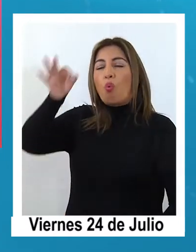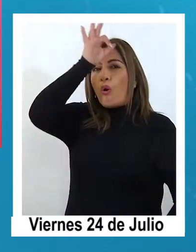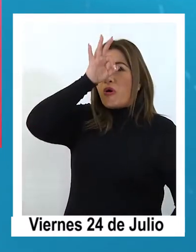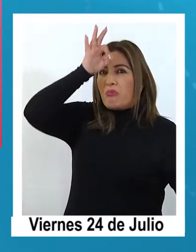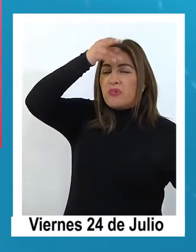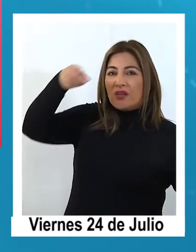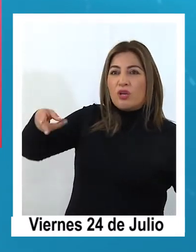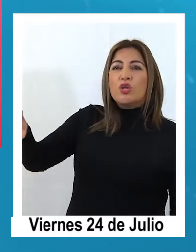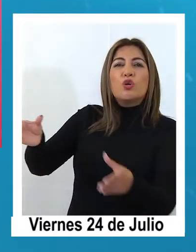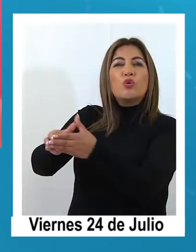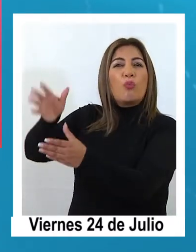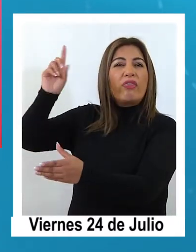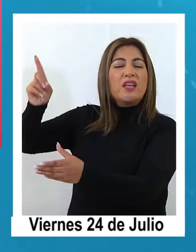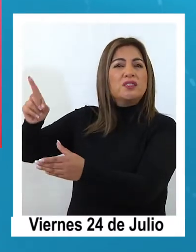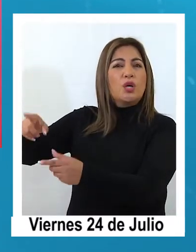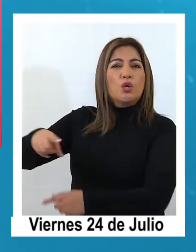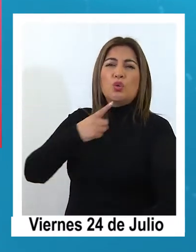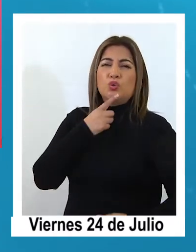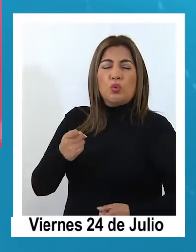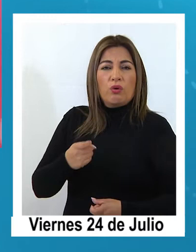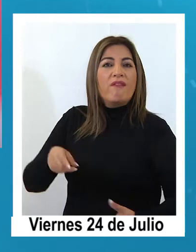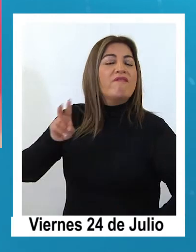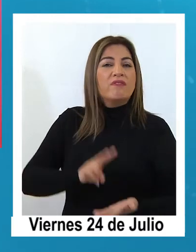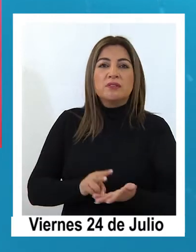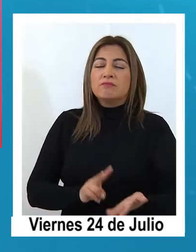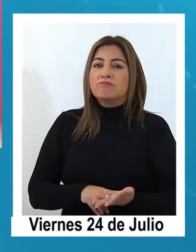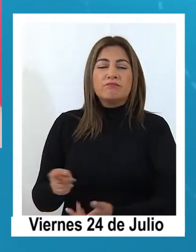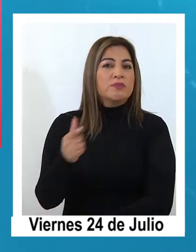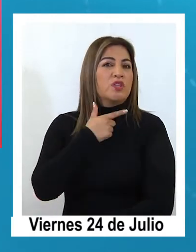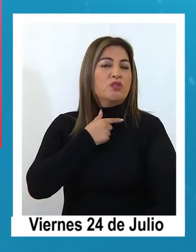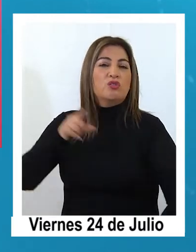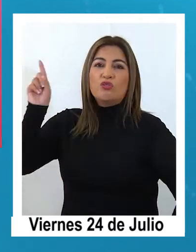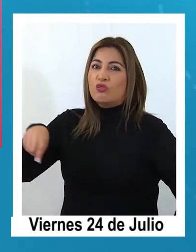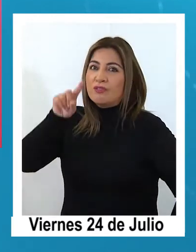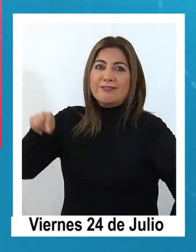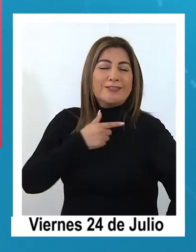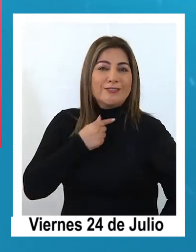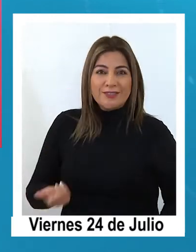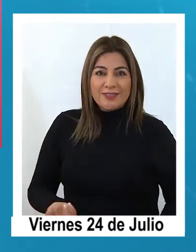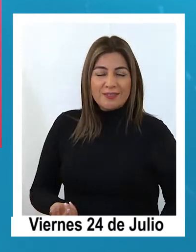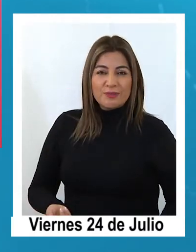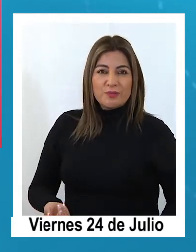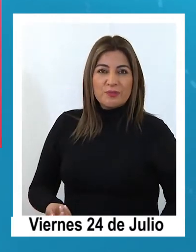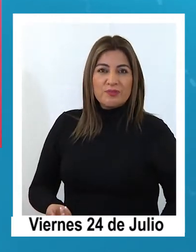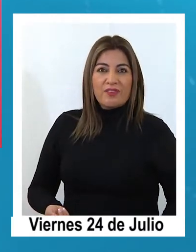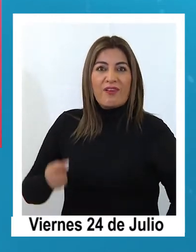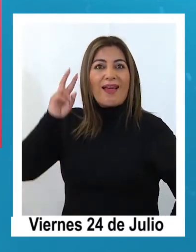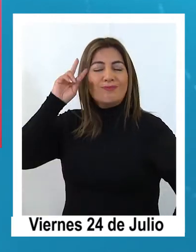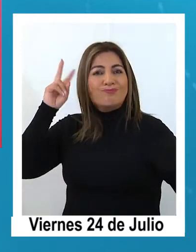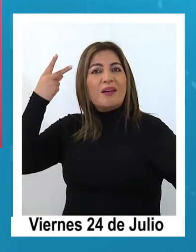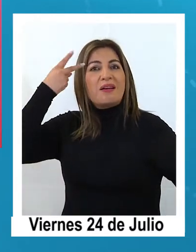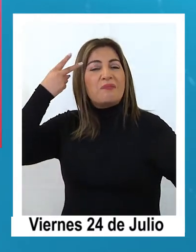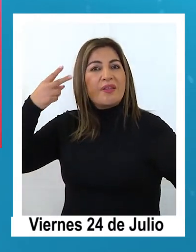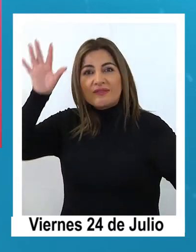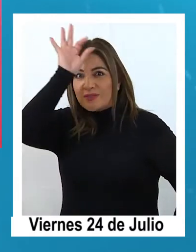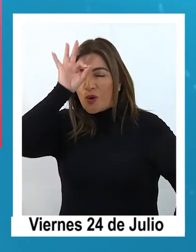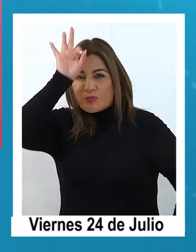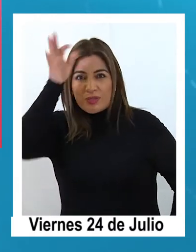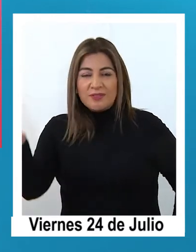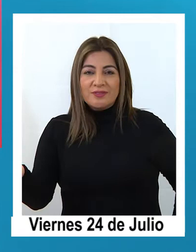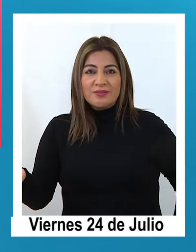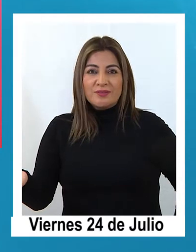derecha más extrema, digamos? ¿Ellos definitivamente van a tener que torcer un poco su forma de ver las cosas